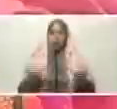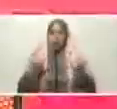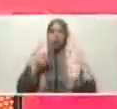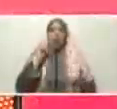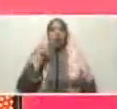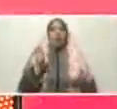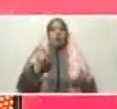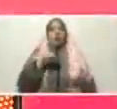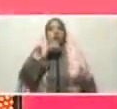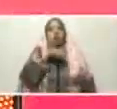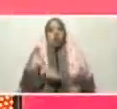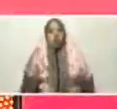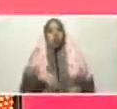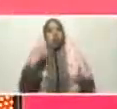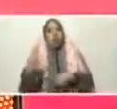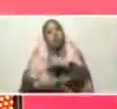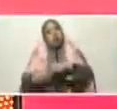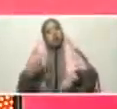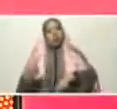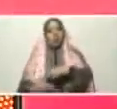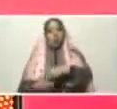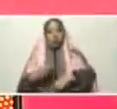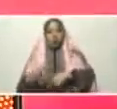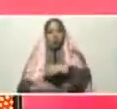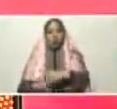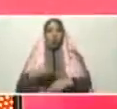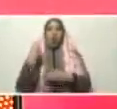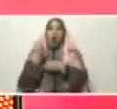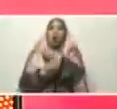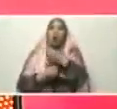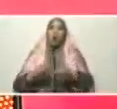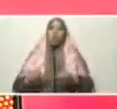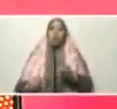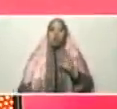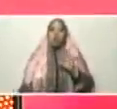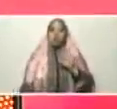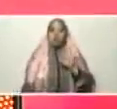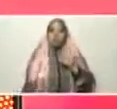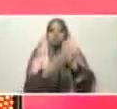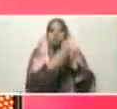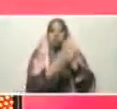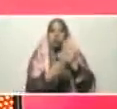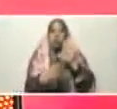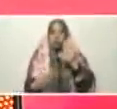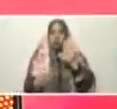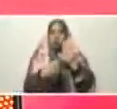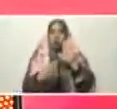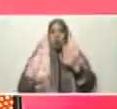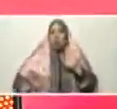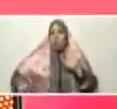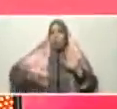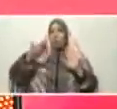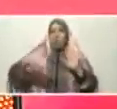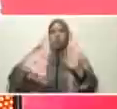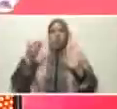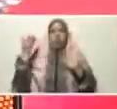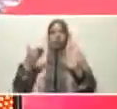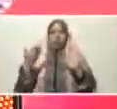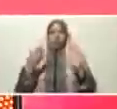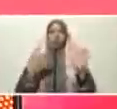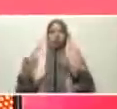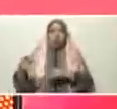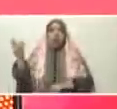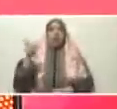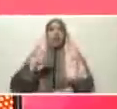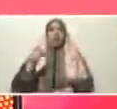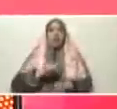histórica permanente de la revolución y de cómo simbólicamente tuvieron un impacto tremendo y la necesidad